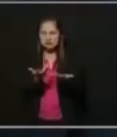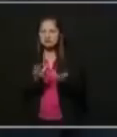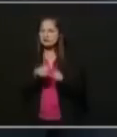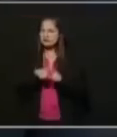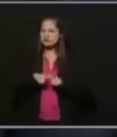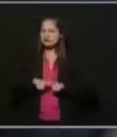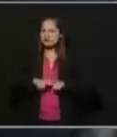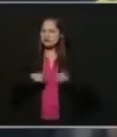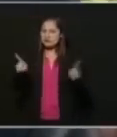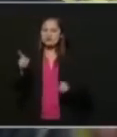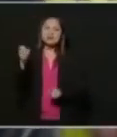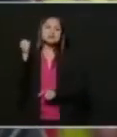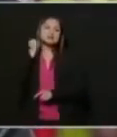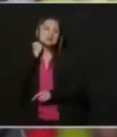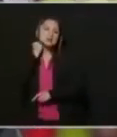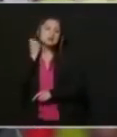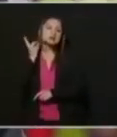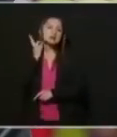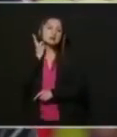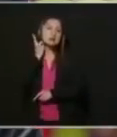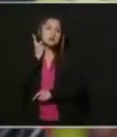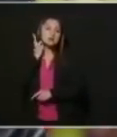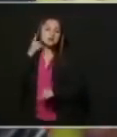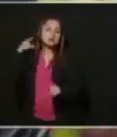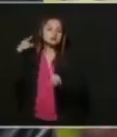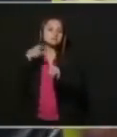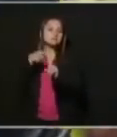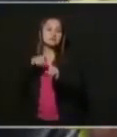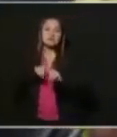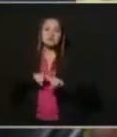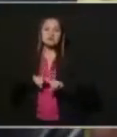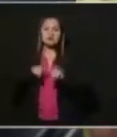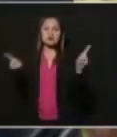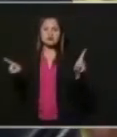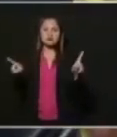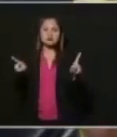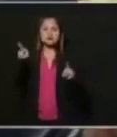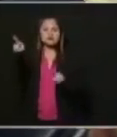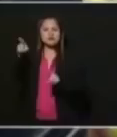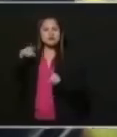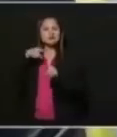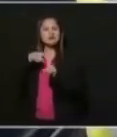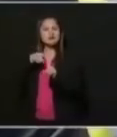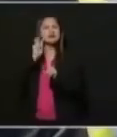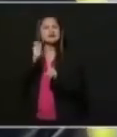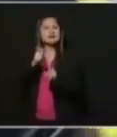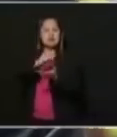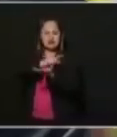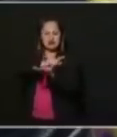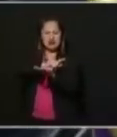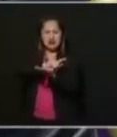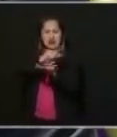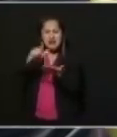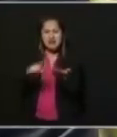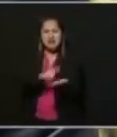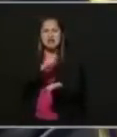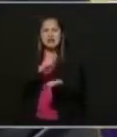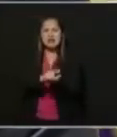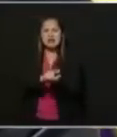repito, no es para eso, es para hacer las leyes, no para ejecutar obras. Para eso